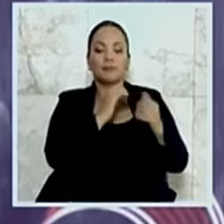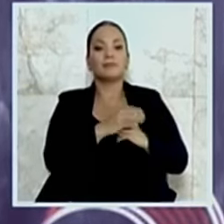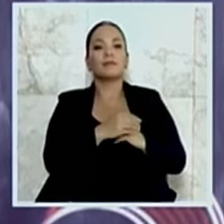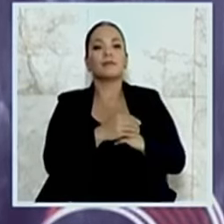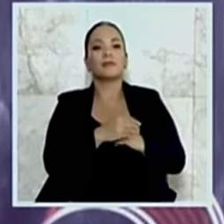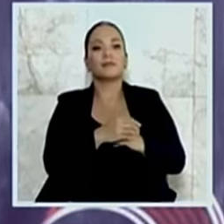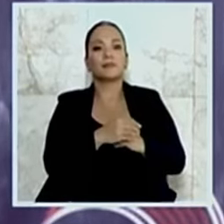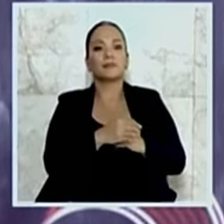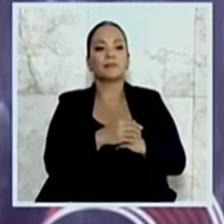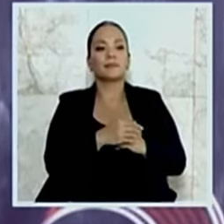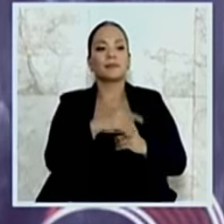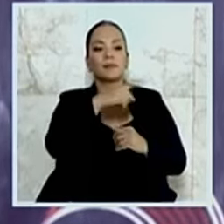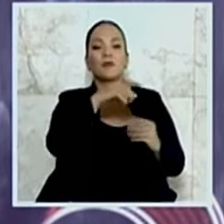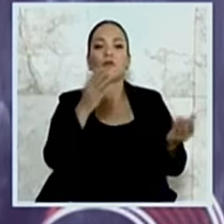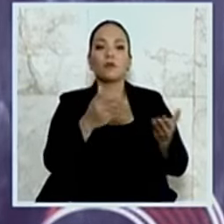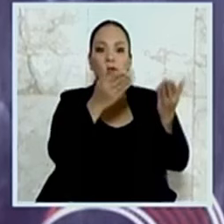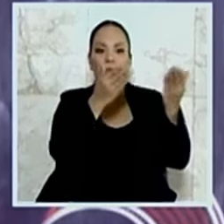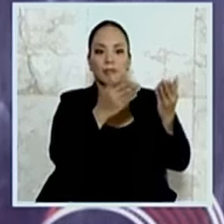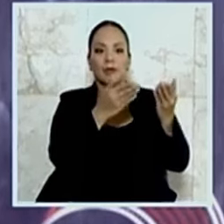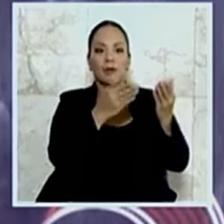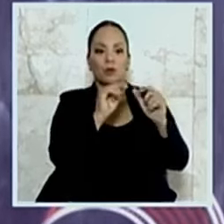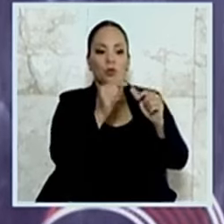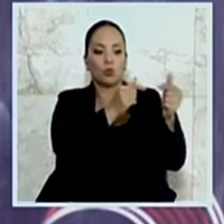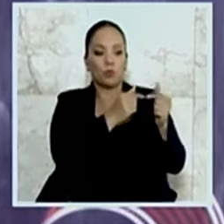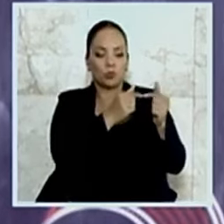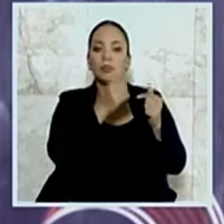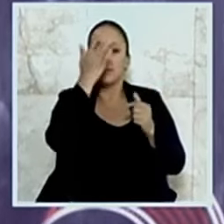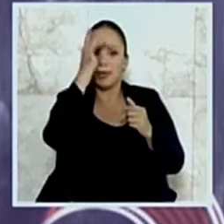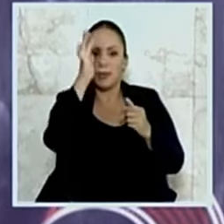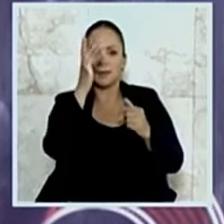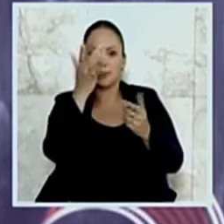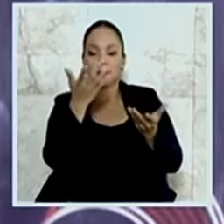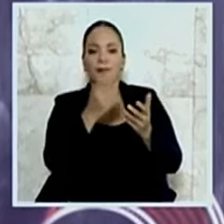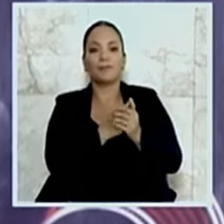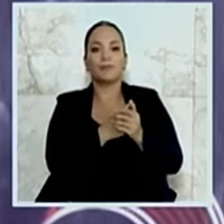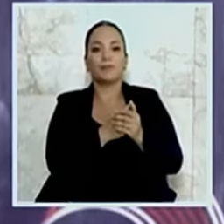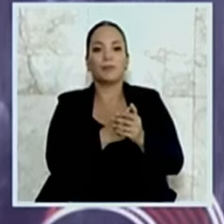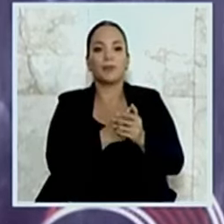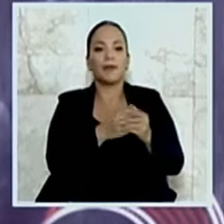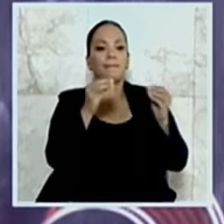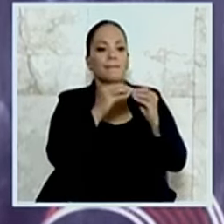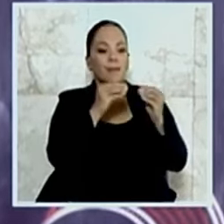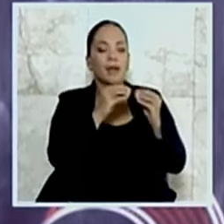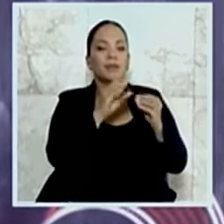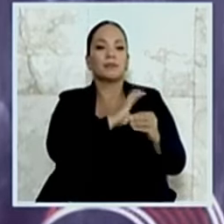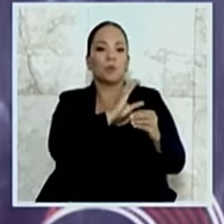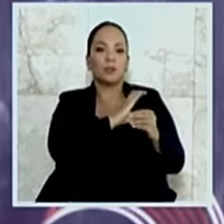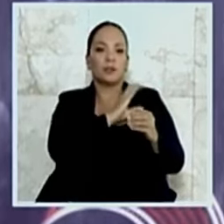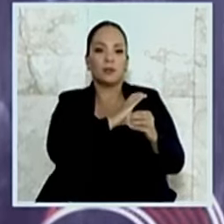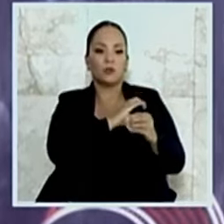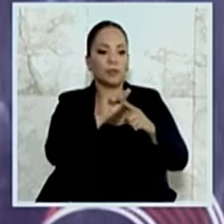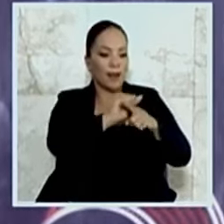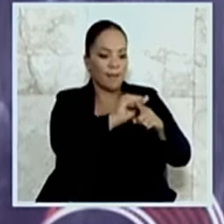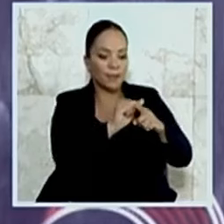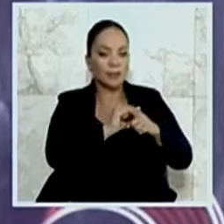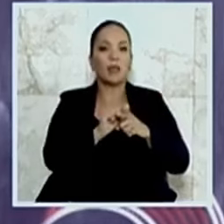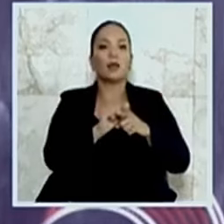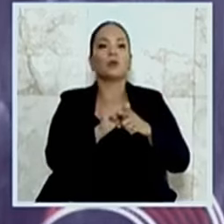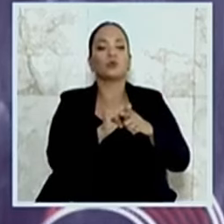Plus, tenemos buenas noticias esta semana. Se instruyó a la Dirección General de la Policía Penitenciaria lo que es el